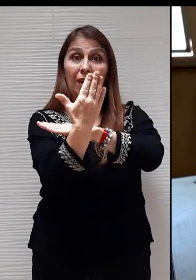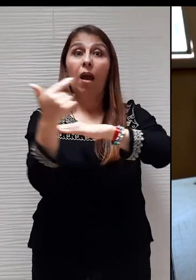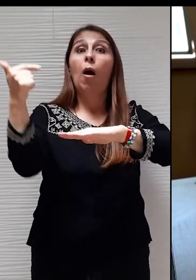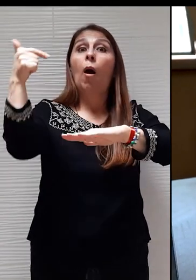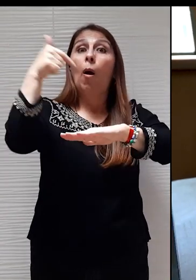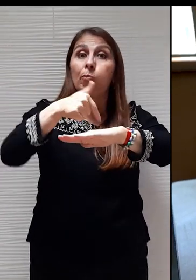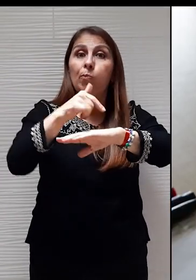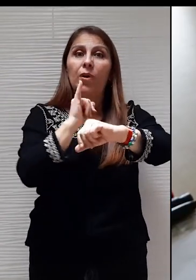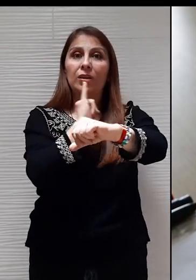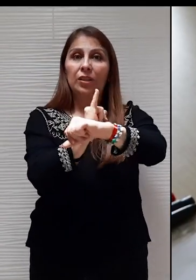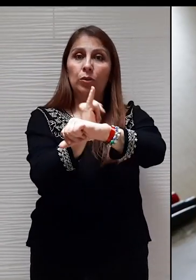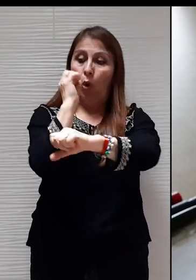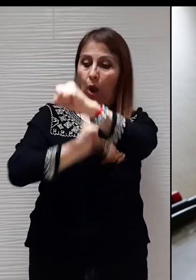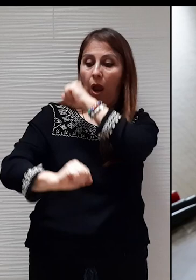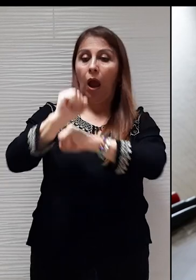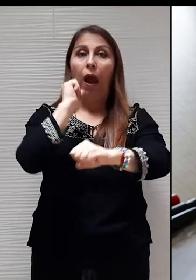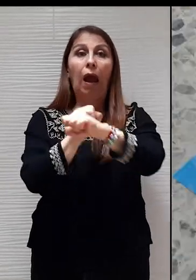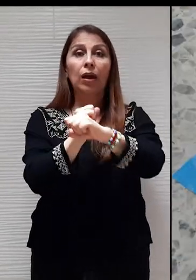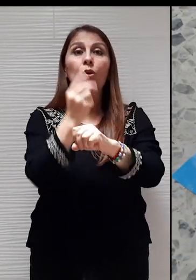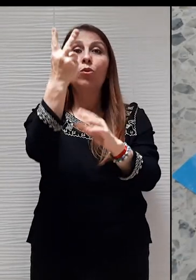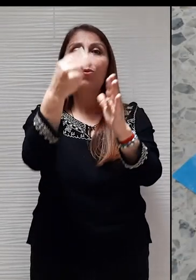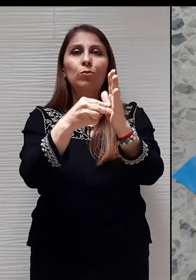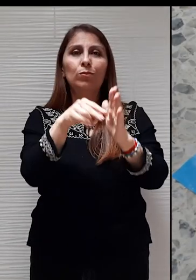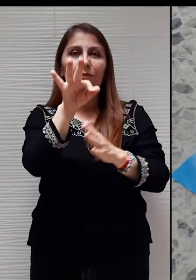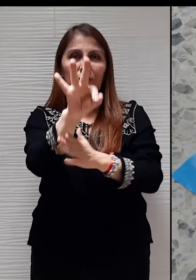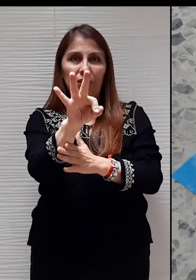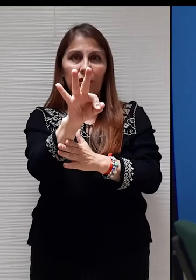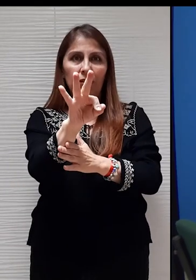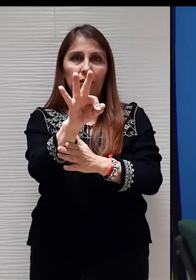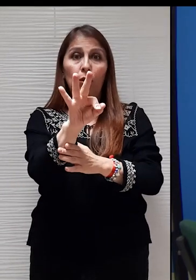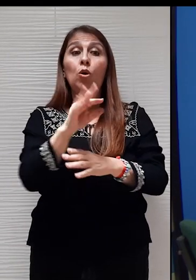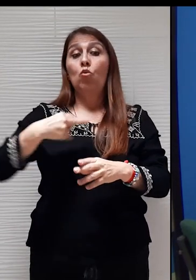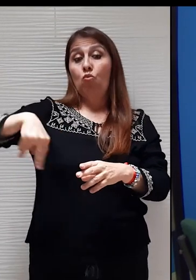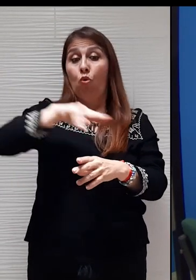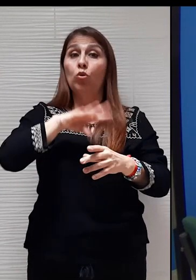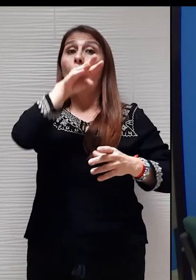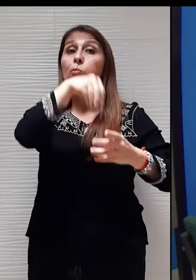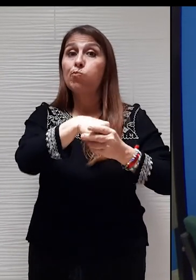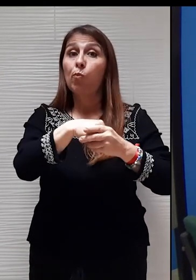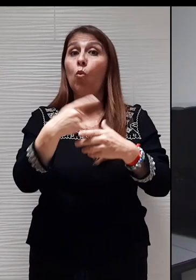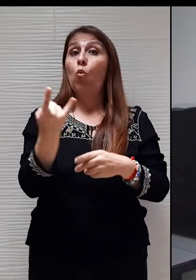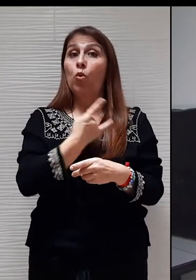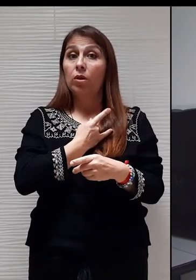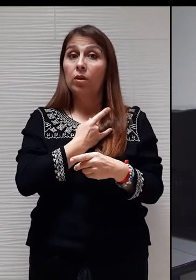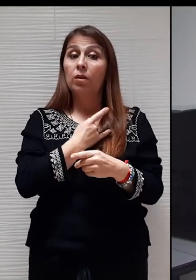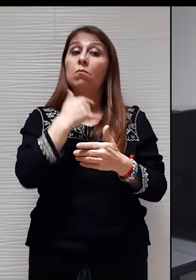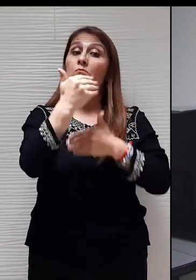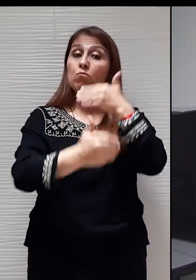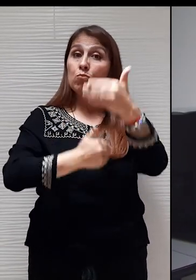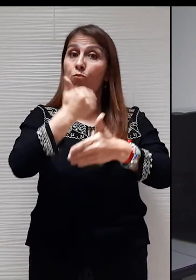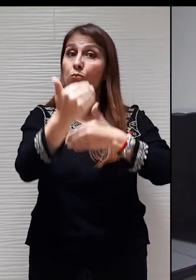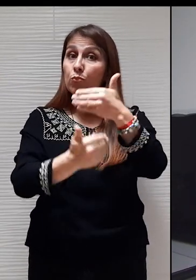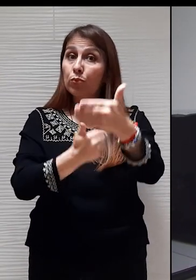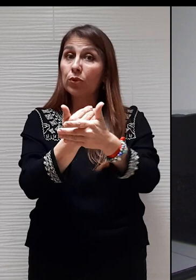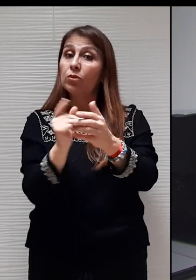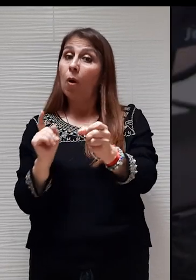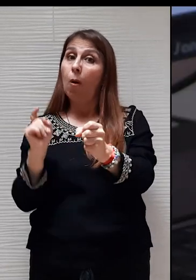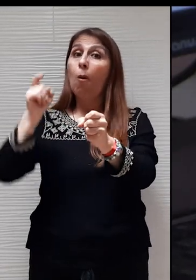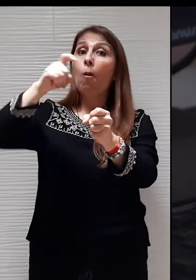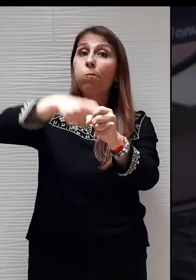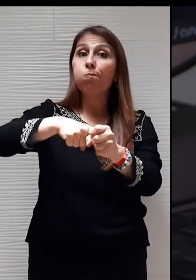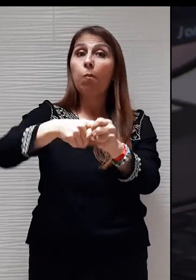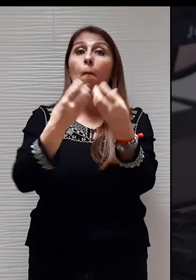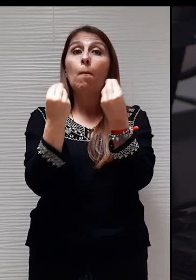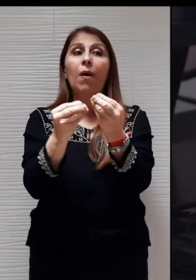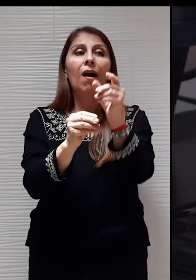Desde el 2003 hemos realizado en la universidad procesos de admisión para estudiantes